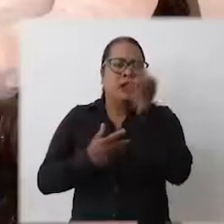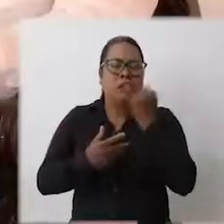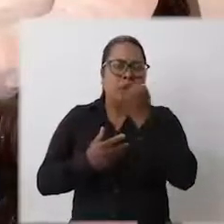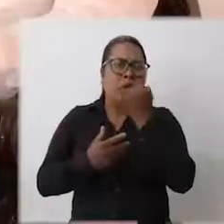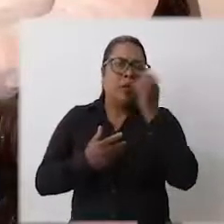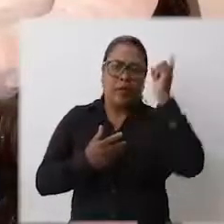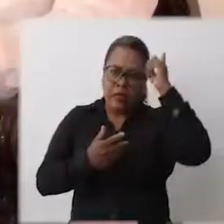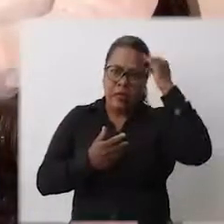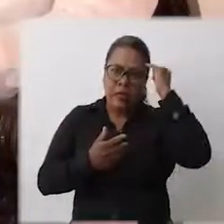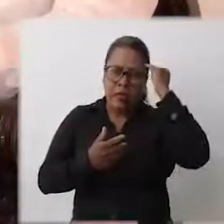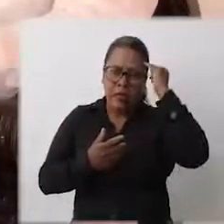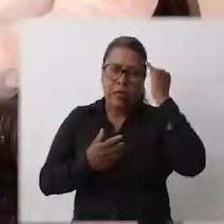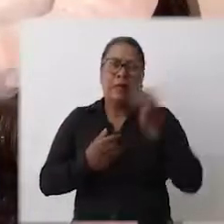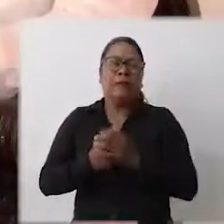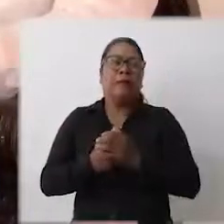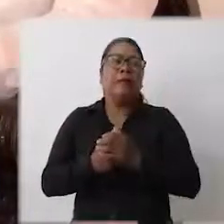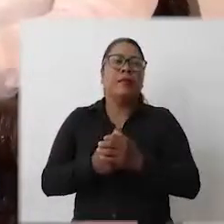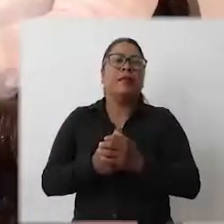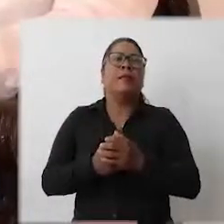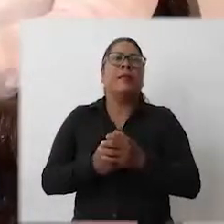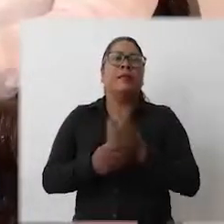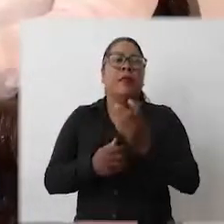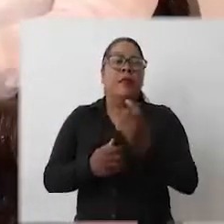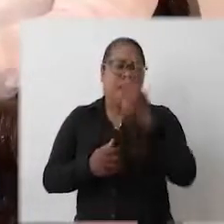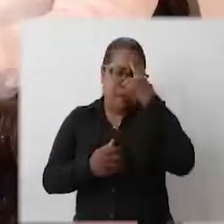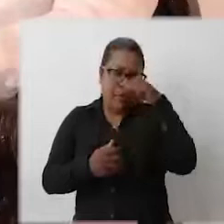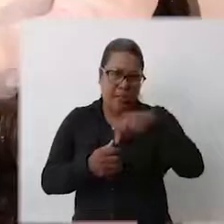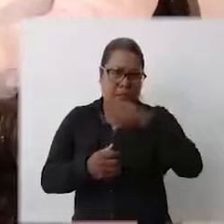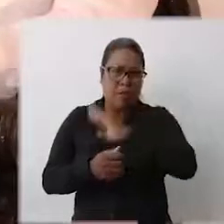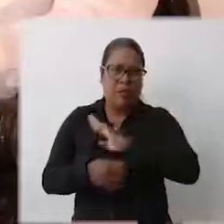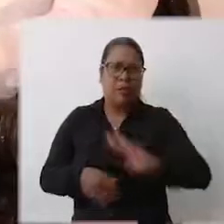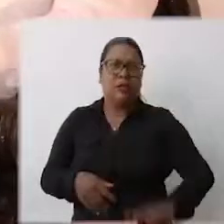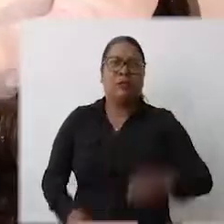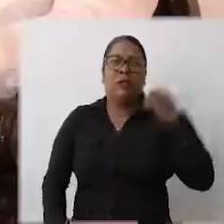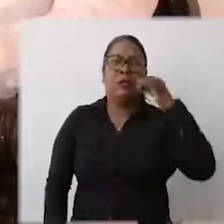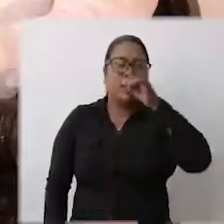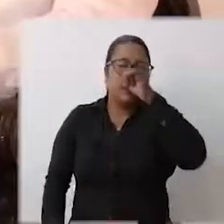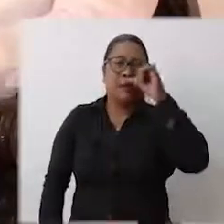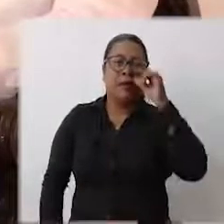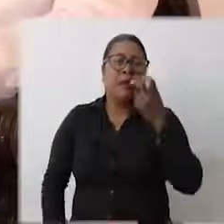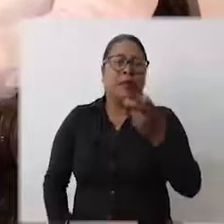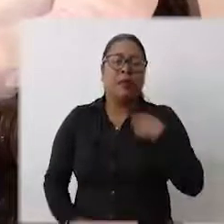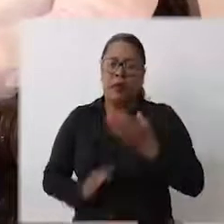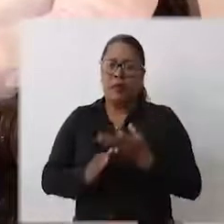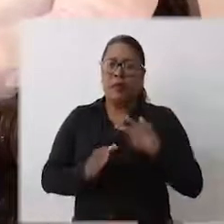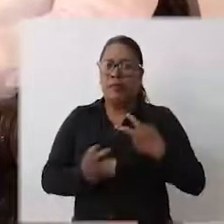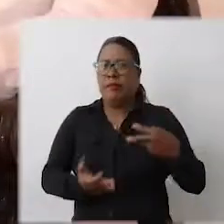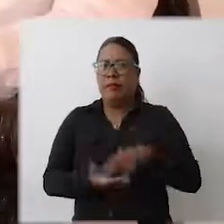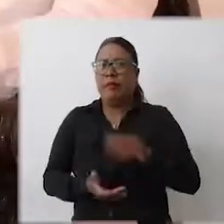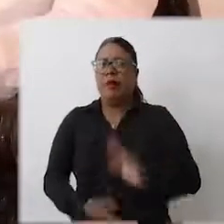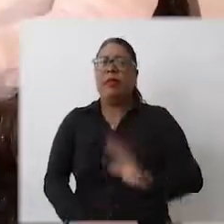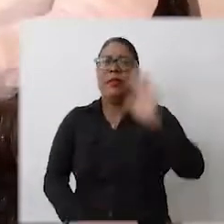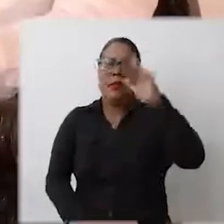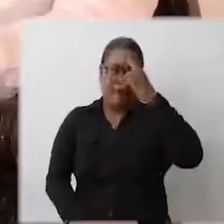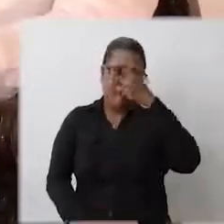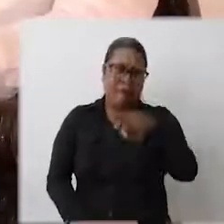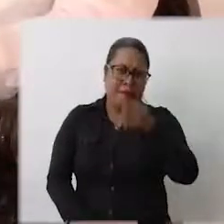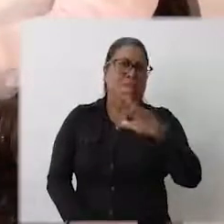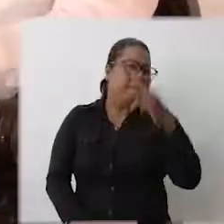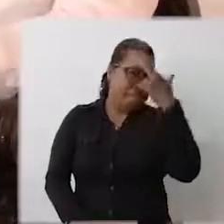comunidad, pues buscamos también que este día, con diversas acciones, reuniones con colectivos,